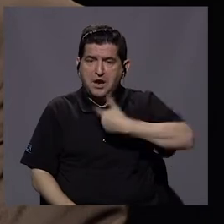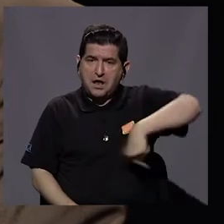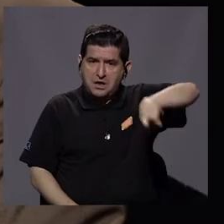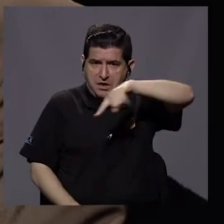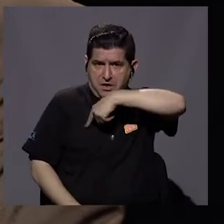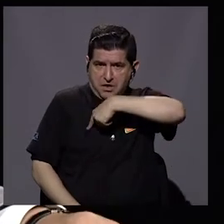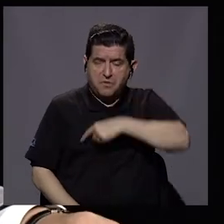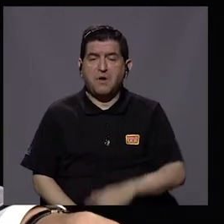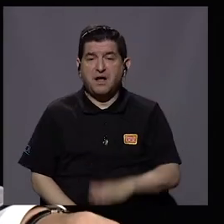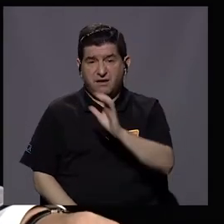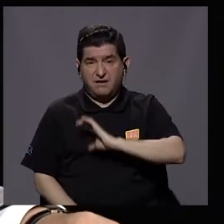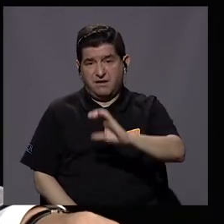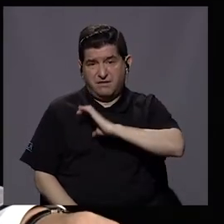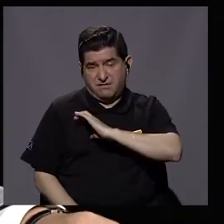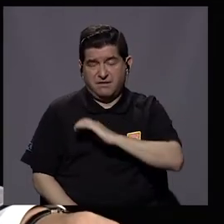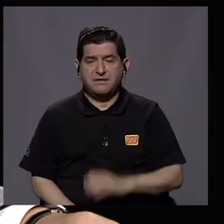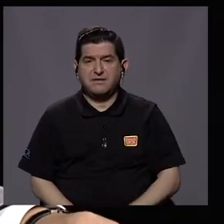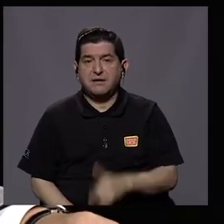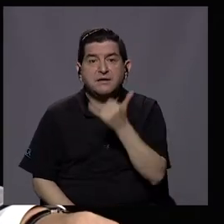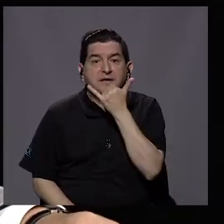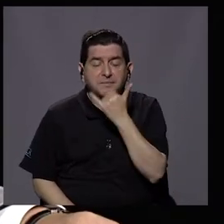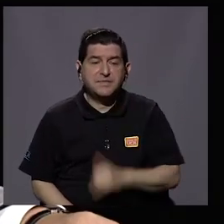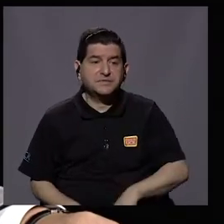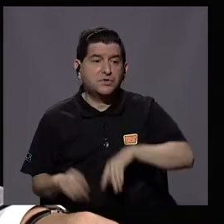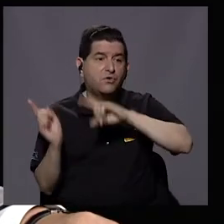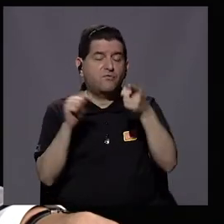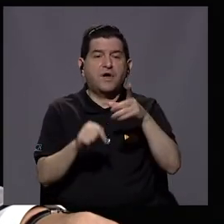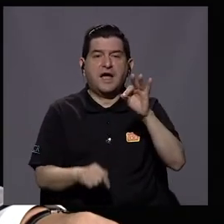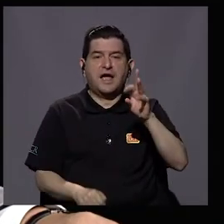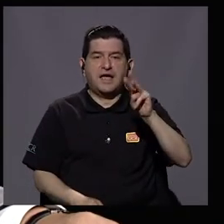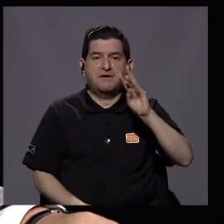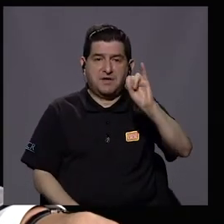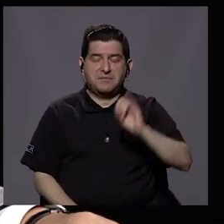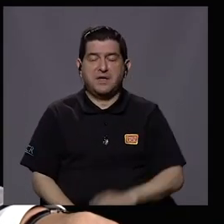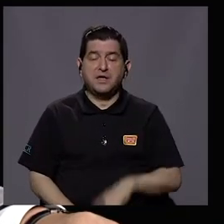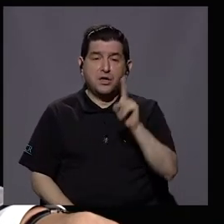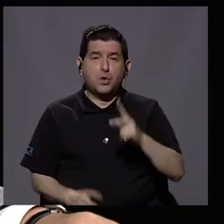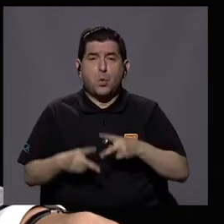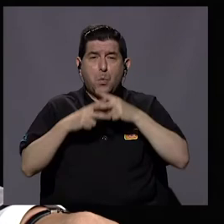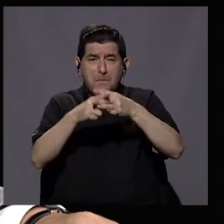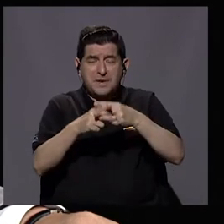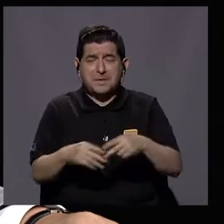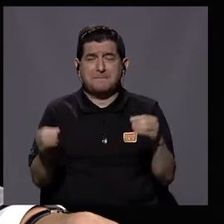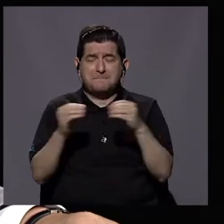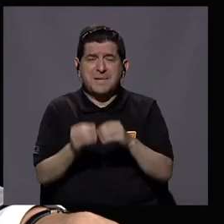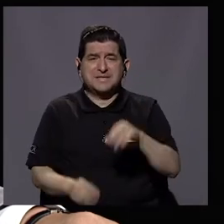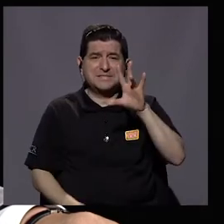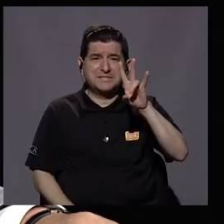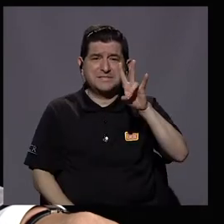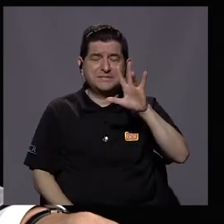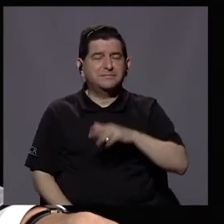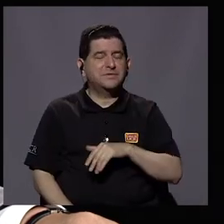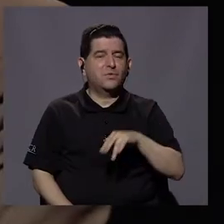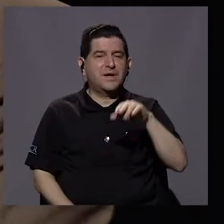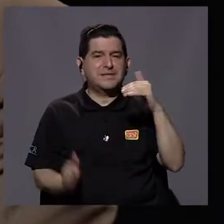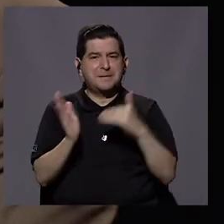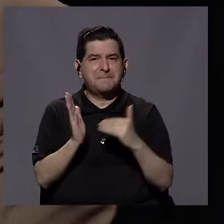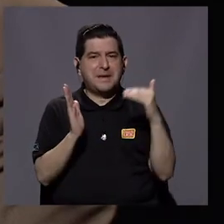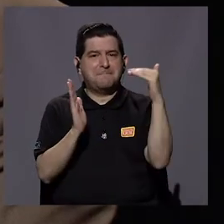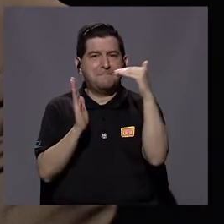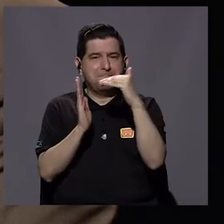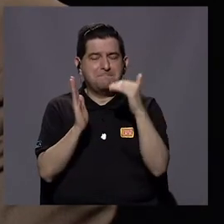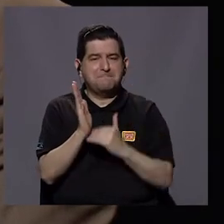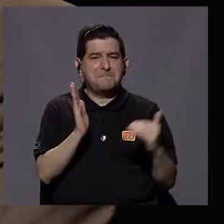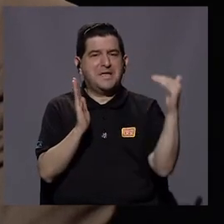similar al nuestro, digamos, en términos de calidad. Y entonces, ¿qué fue? Fue al Fondo Monetario para establecer un préstamo altísimo de más de 57 mil millones de dólares, porque